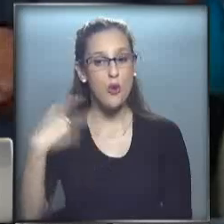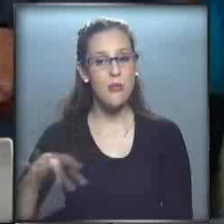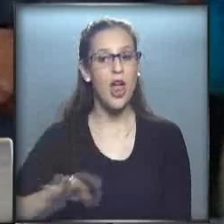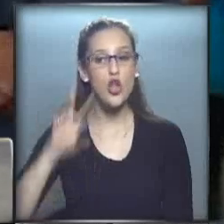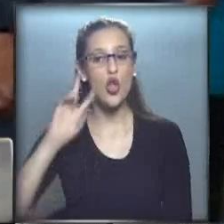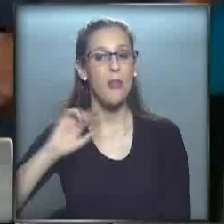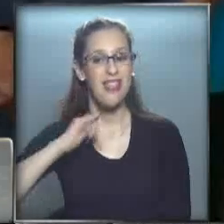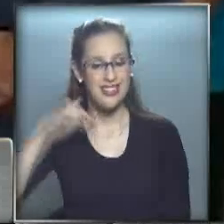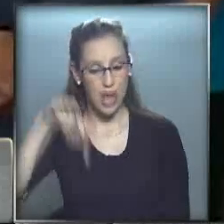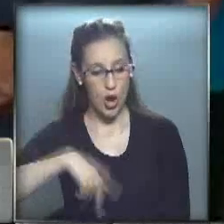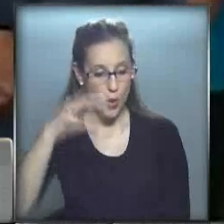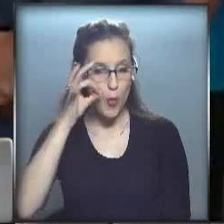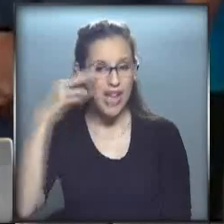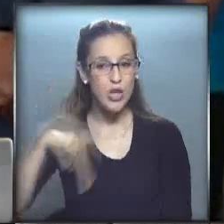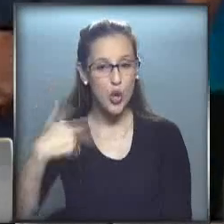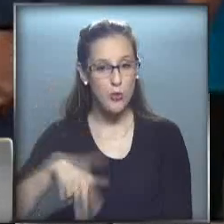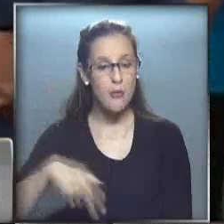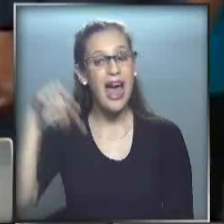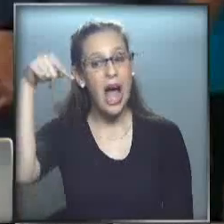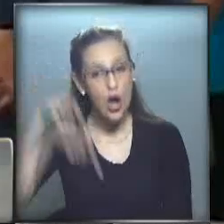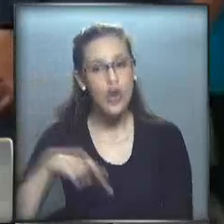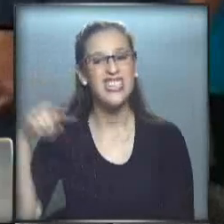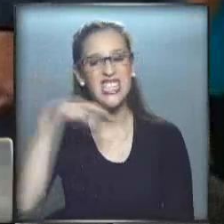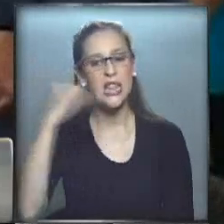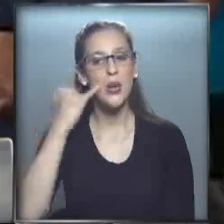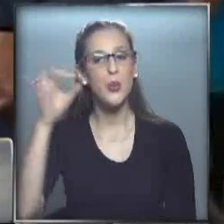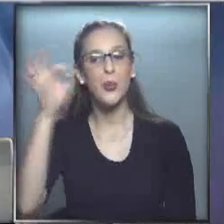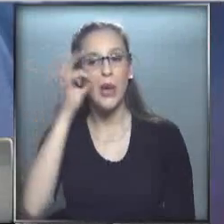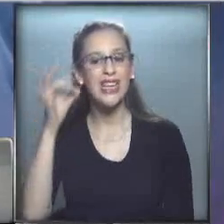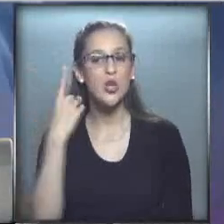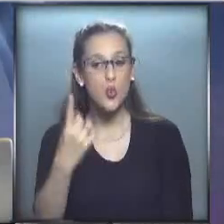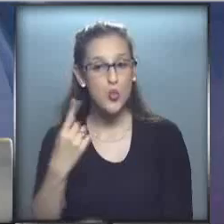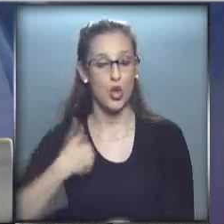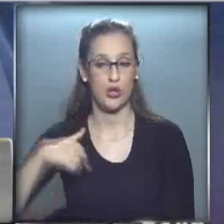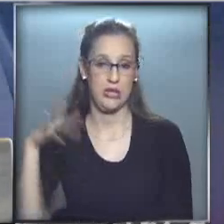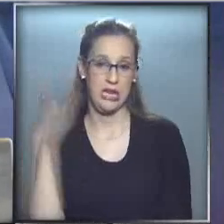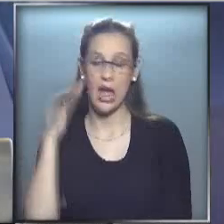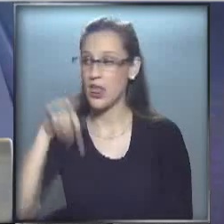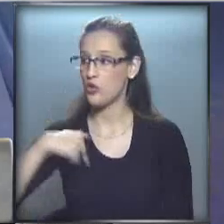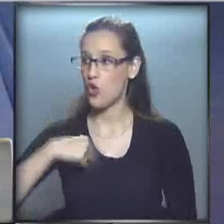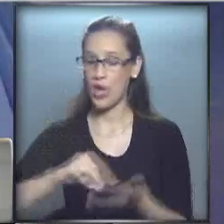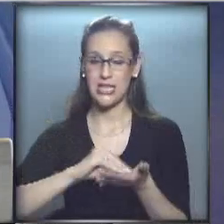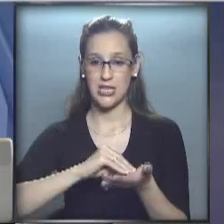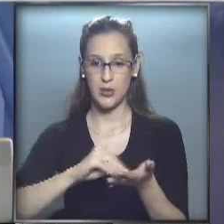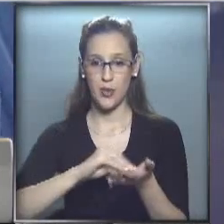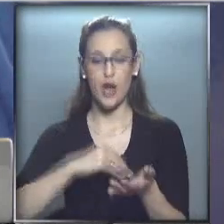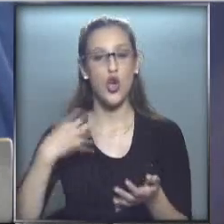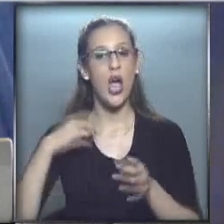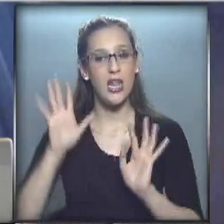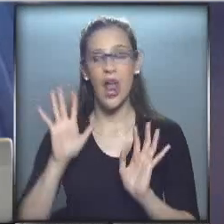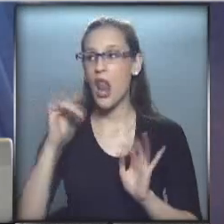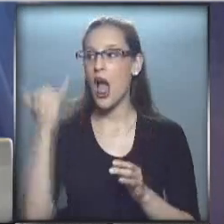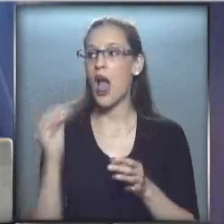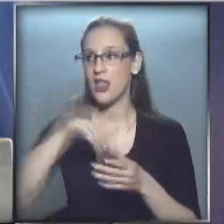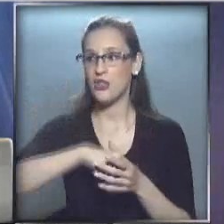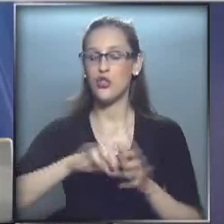2013, siendo las 19 horas y 20 minutos, yo, el Escribano General del Gobierno de la Nación, me constituyo en el Salón